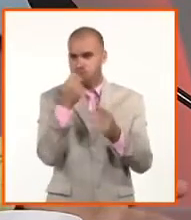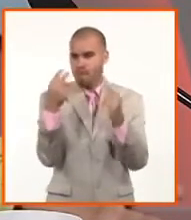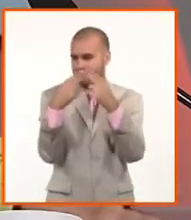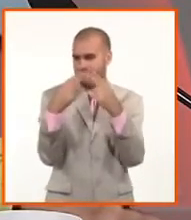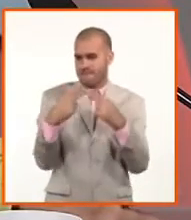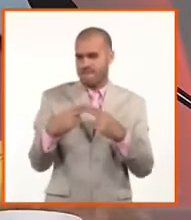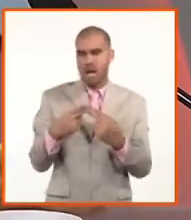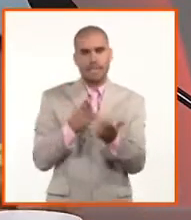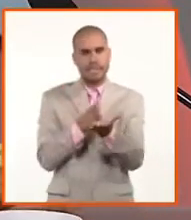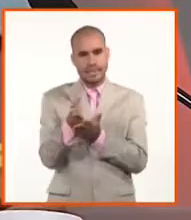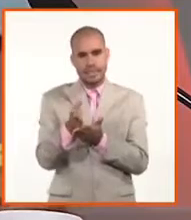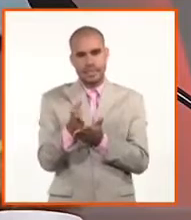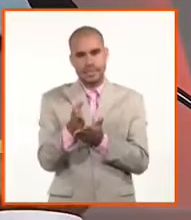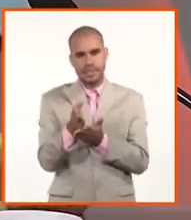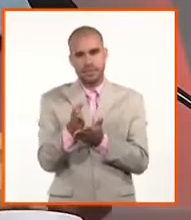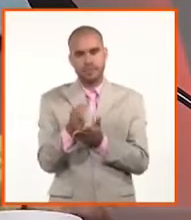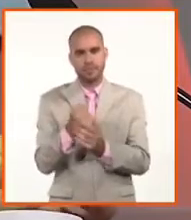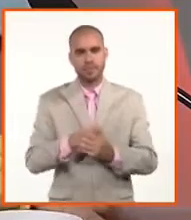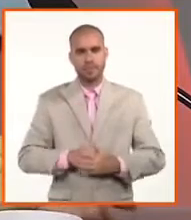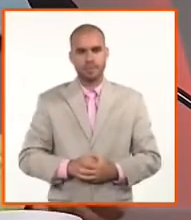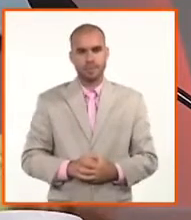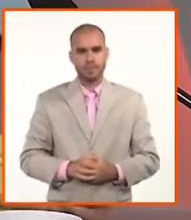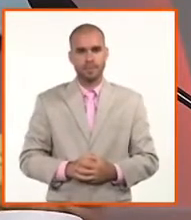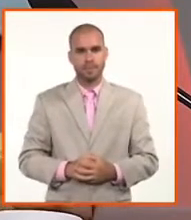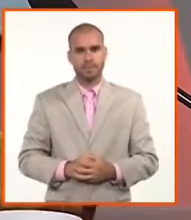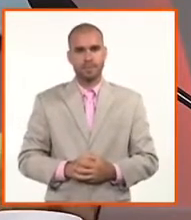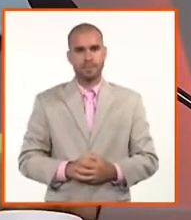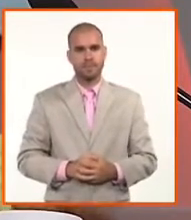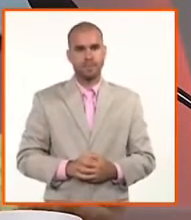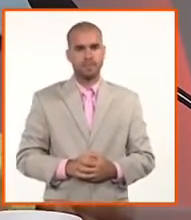de jornadas de programación que de alguna manera también